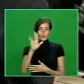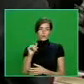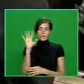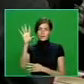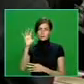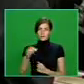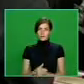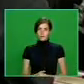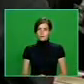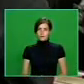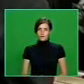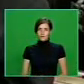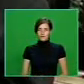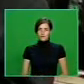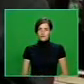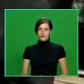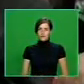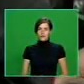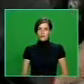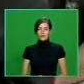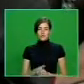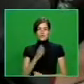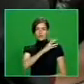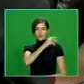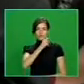nuestro país nuestro